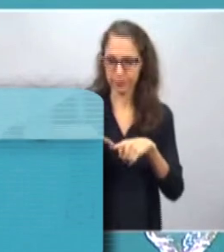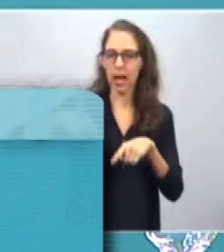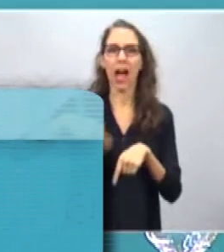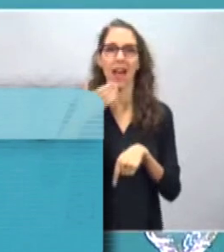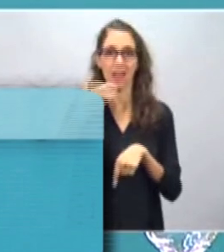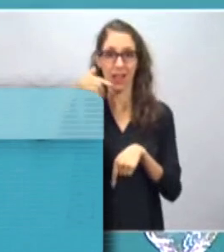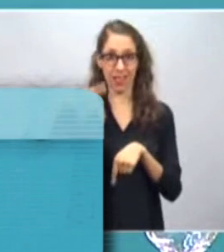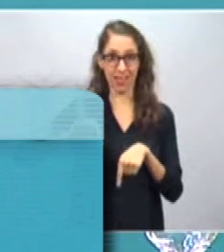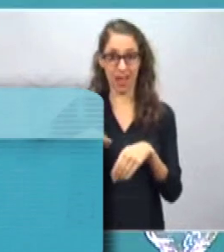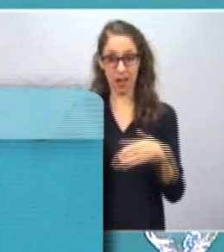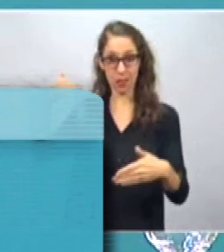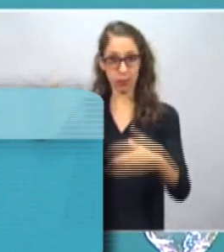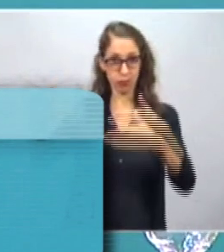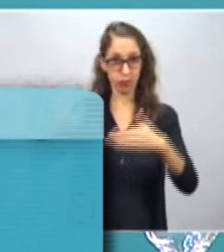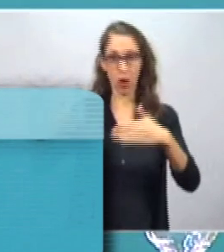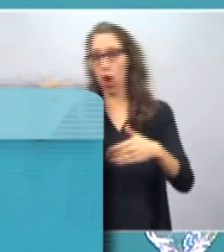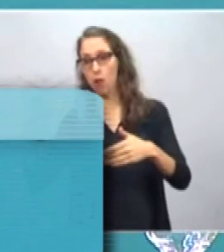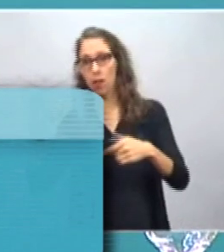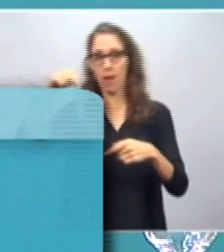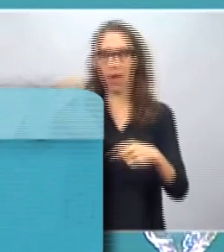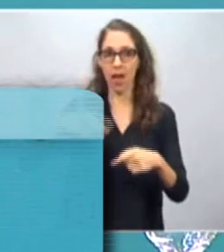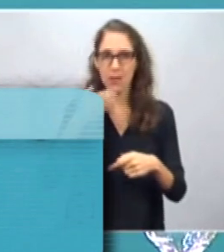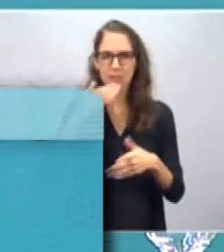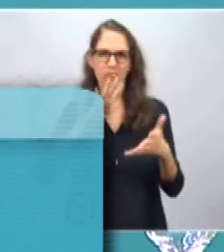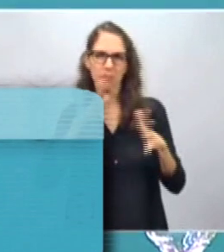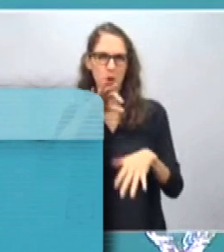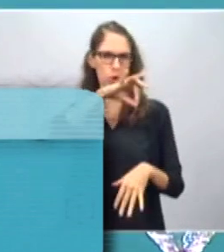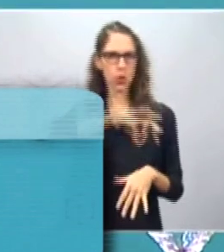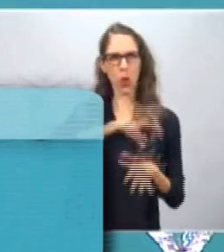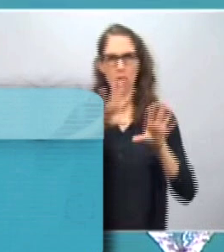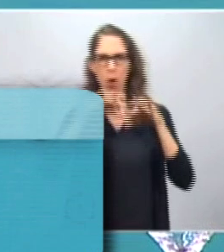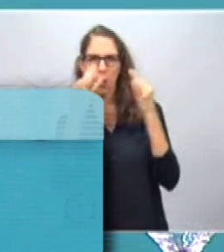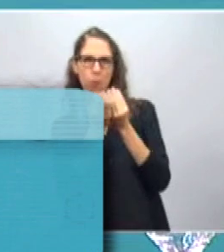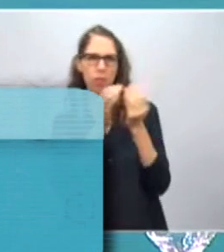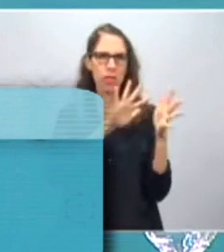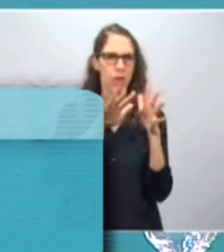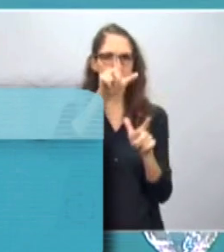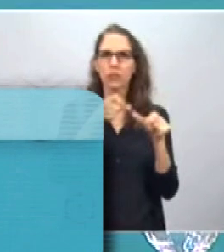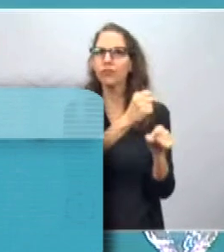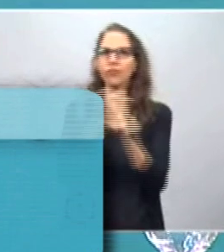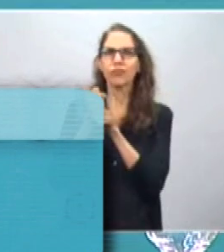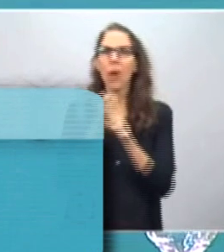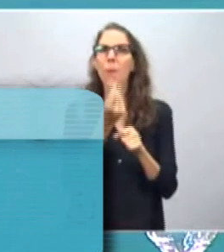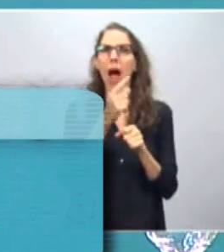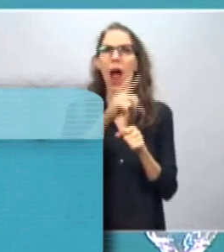de este año, para ser más claros, el salario promedio registrado de los trabajadores cayó un